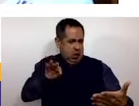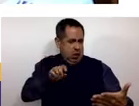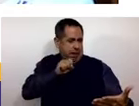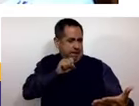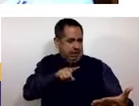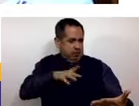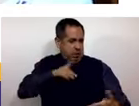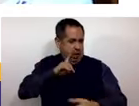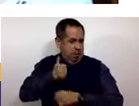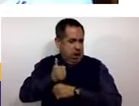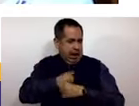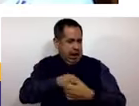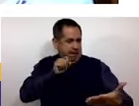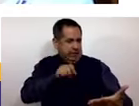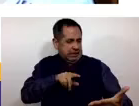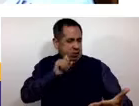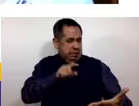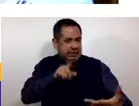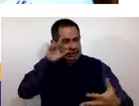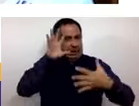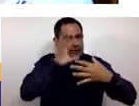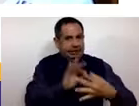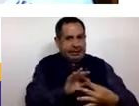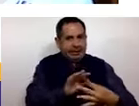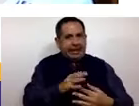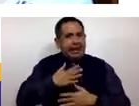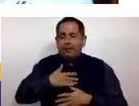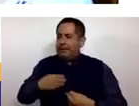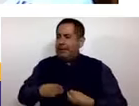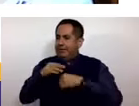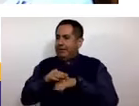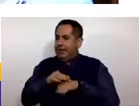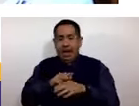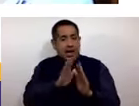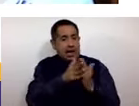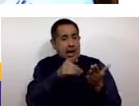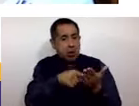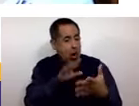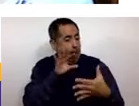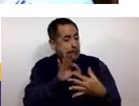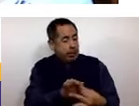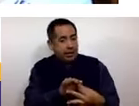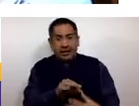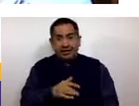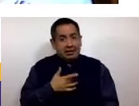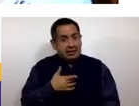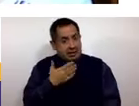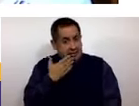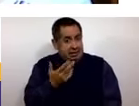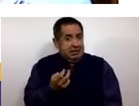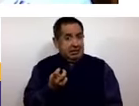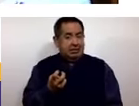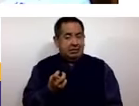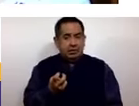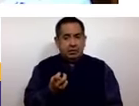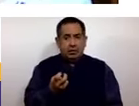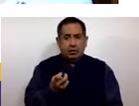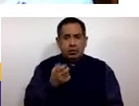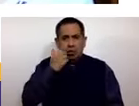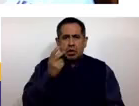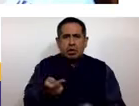Simplemente nos hacemos realidad lo que es nuestra vida cotidiana y eso nos hace conscientes. Te quería comentar, por